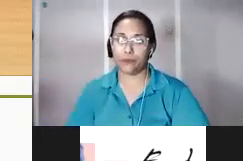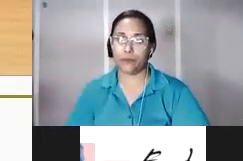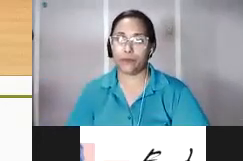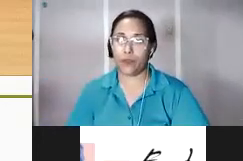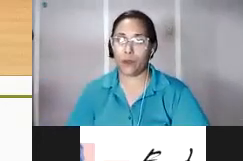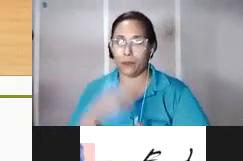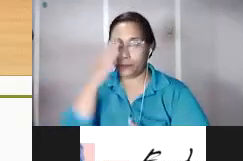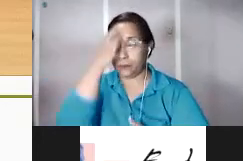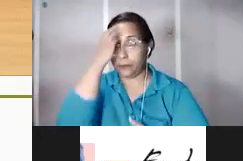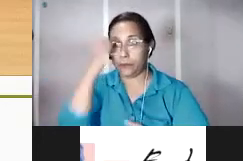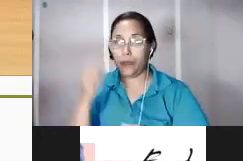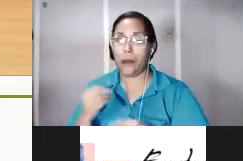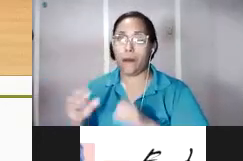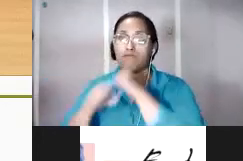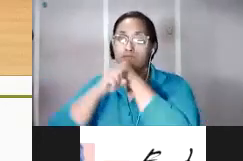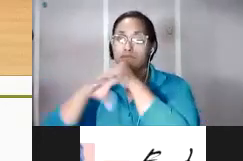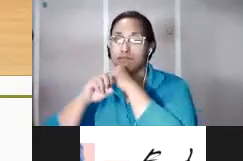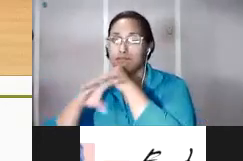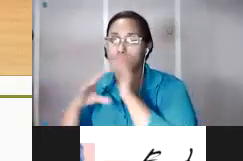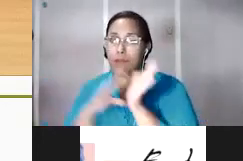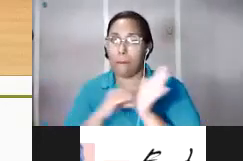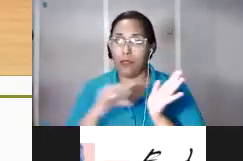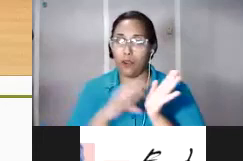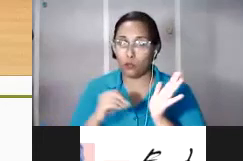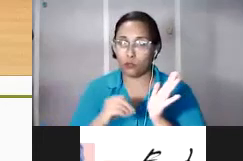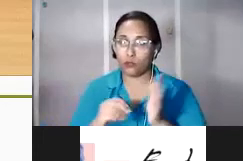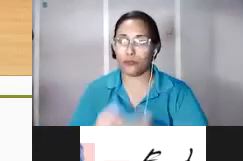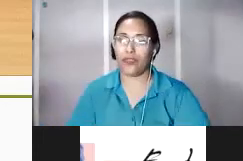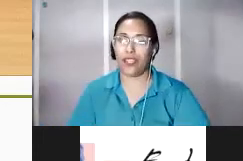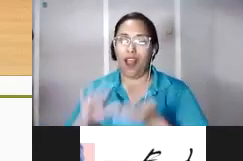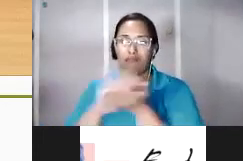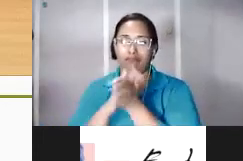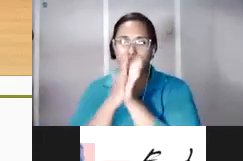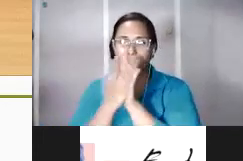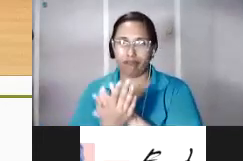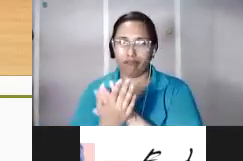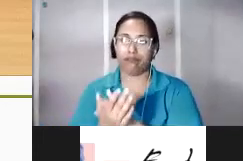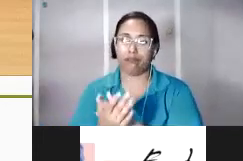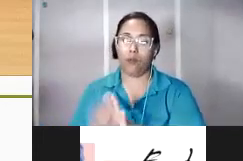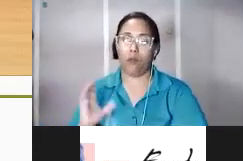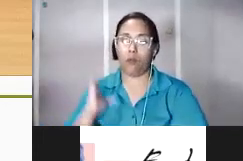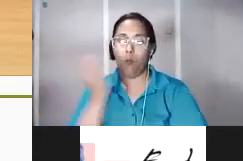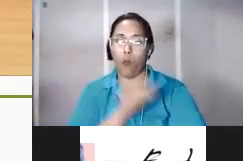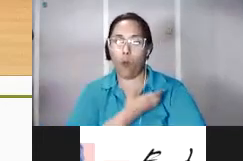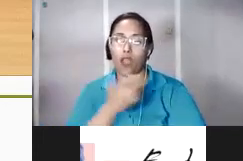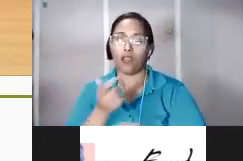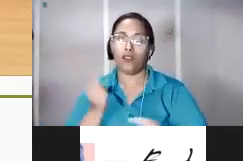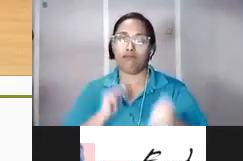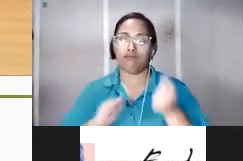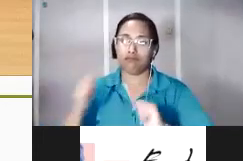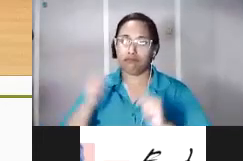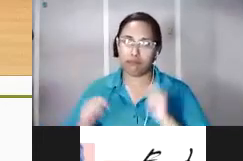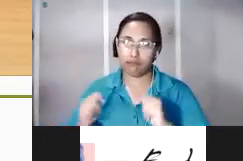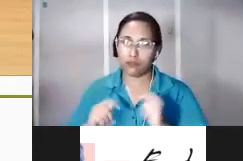nota del periódico que se propone convertir nuestro teatro en un verdadero